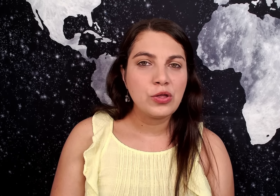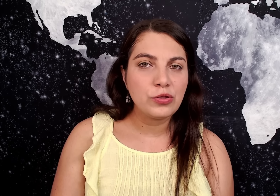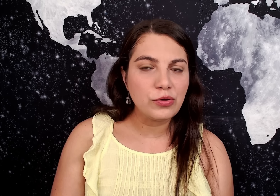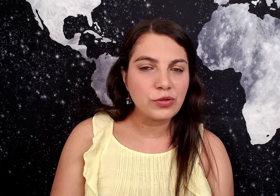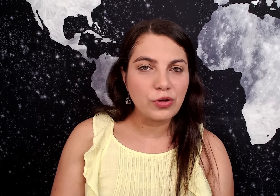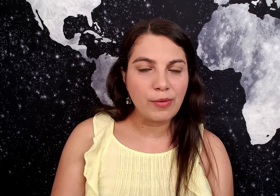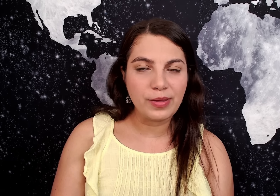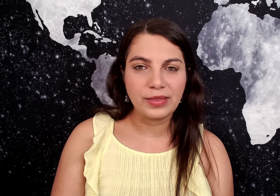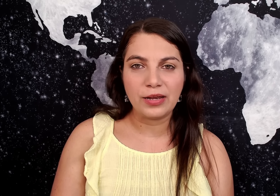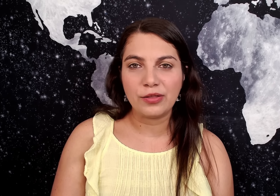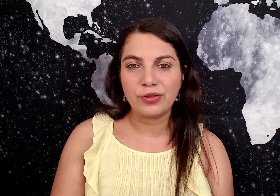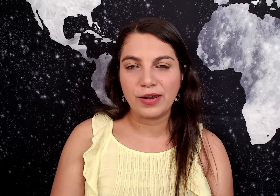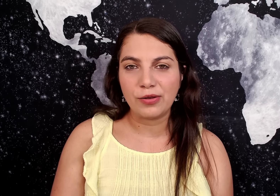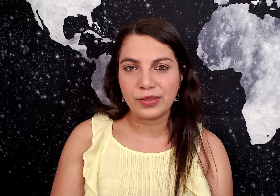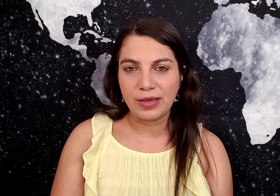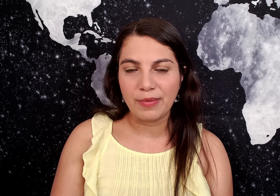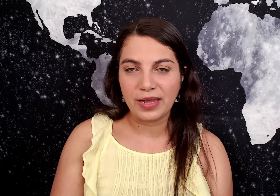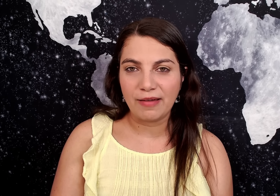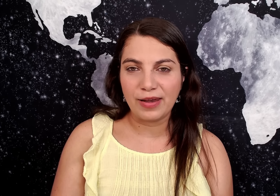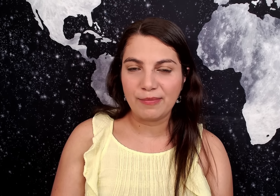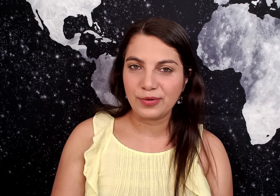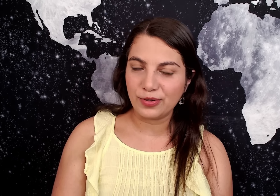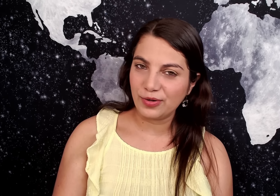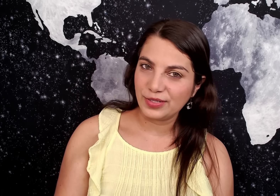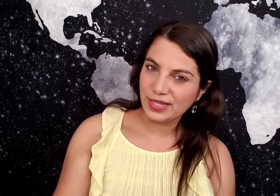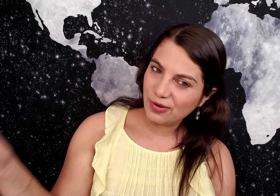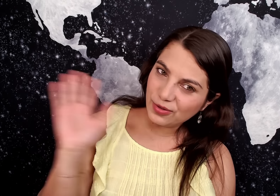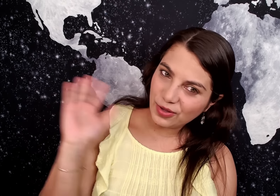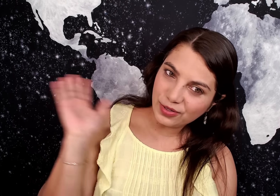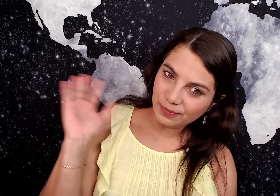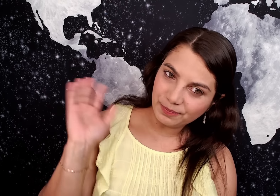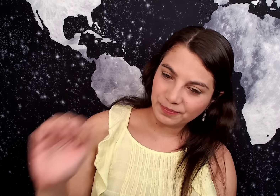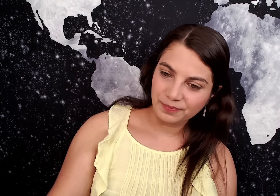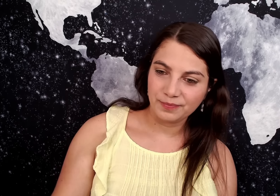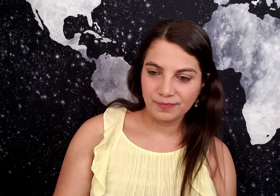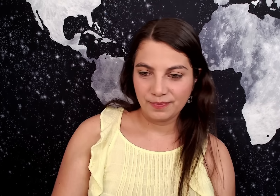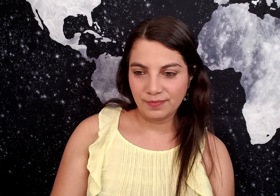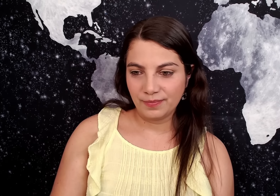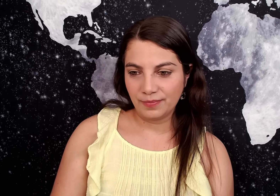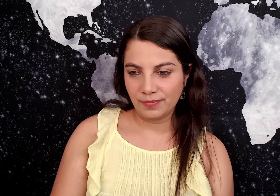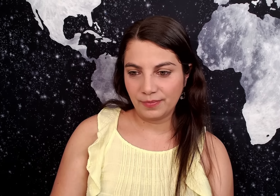Estaré leyendo sus comentarios sobre los temas que hablamos hoy. Saludos.